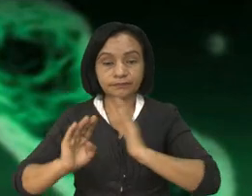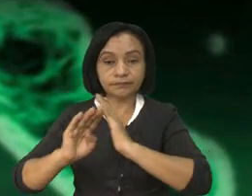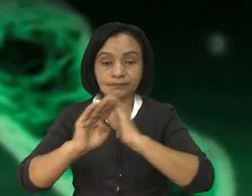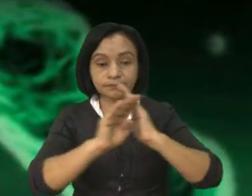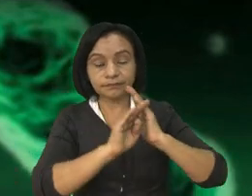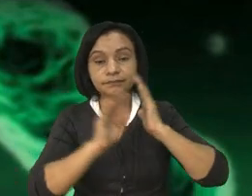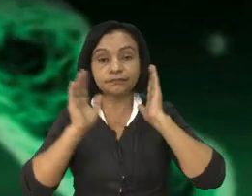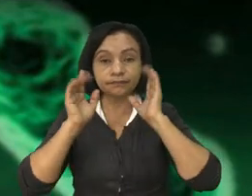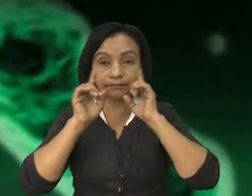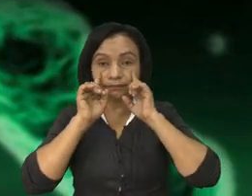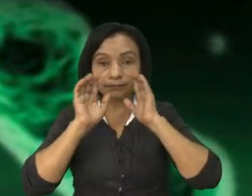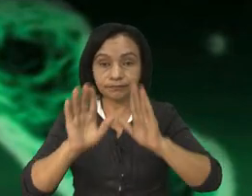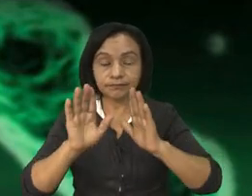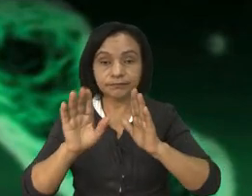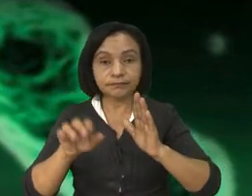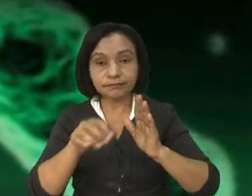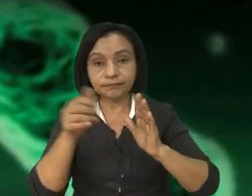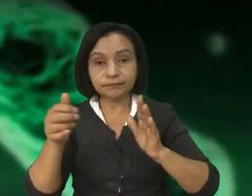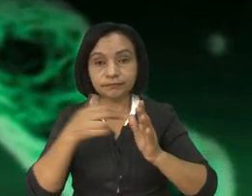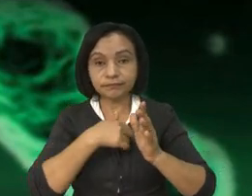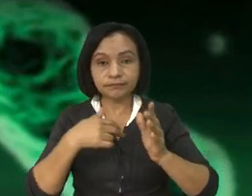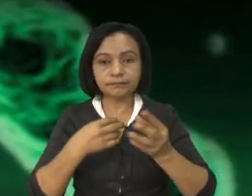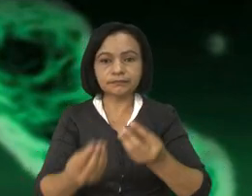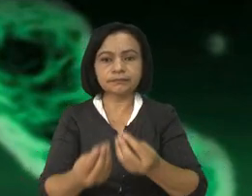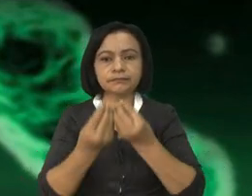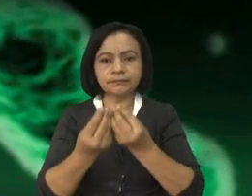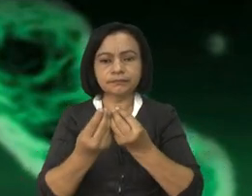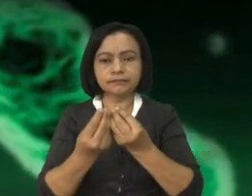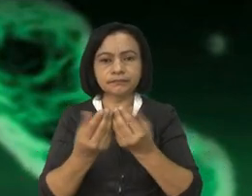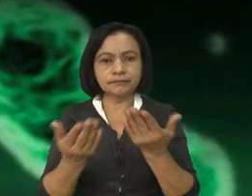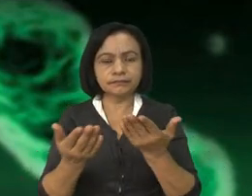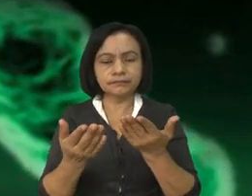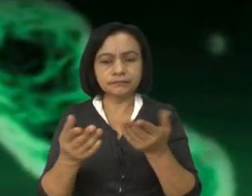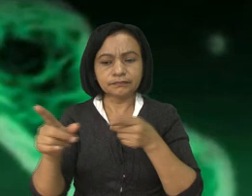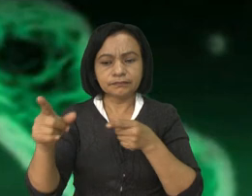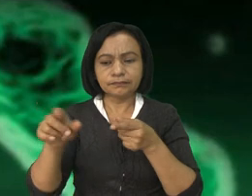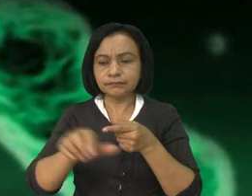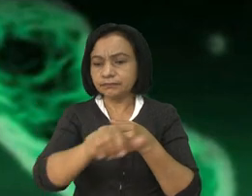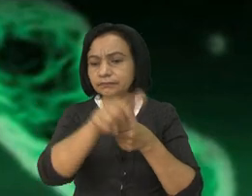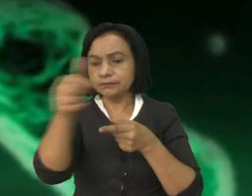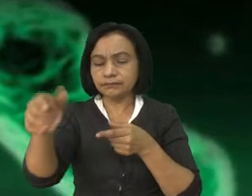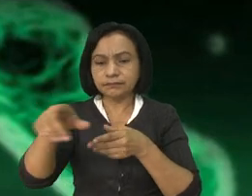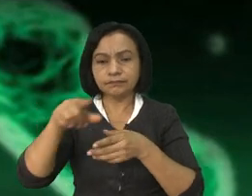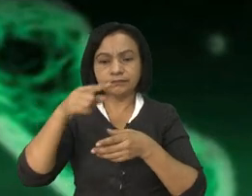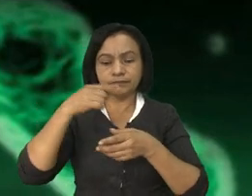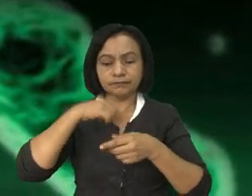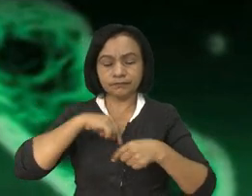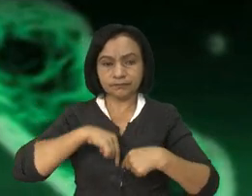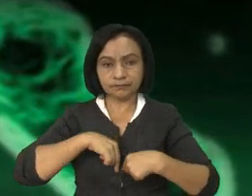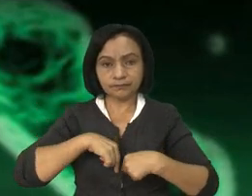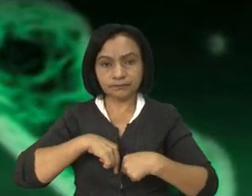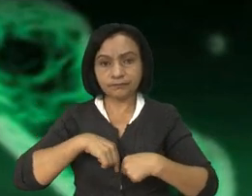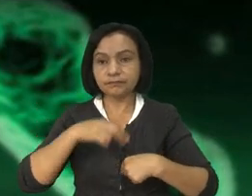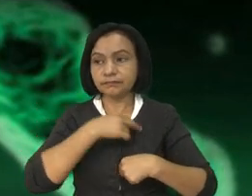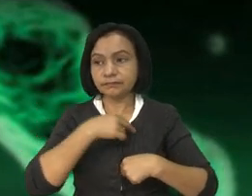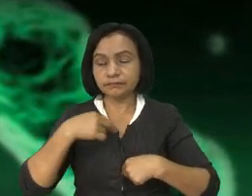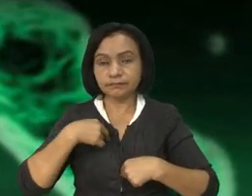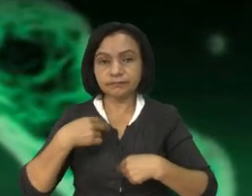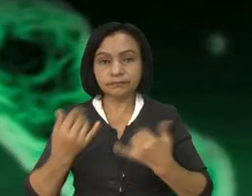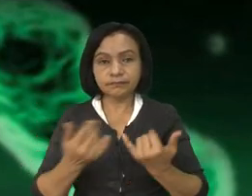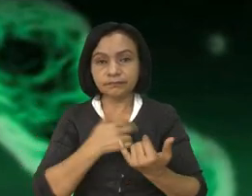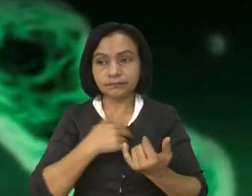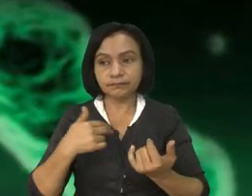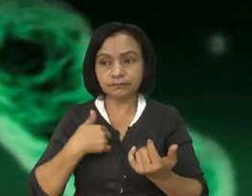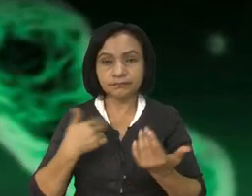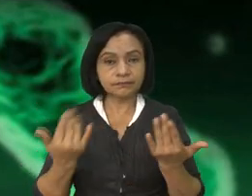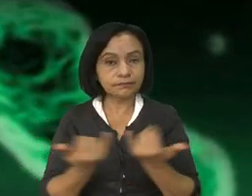nos protegen, pero por otra parte, cuando ya son externos, son microorganismos externos, entonces ellos lo